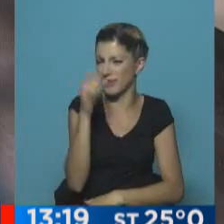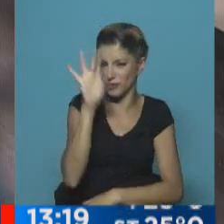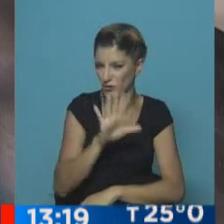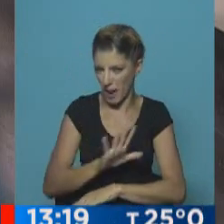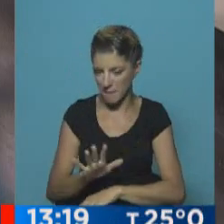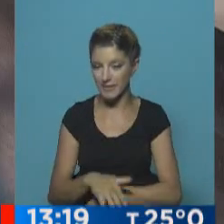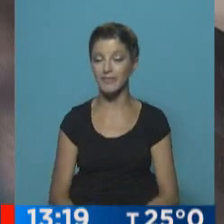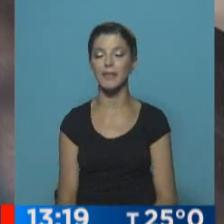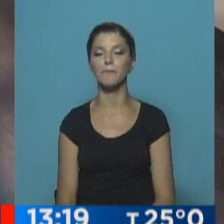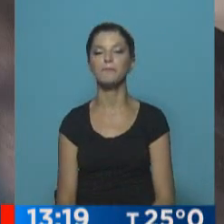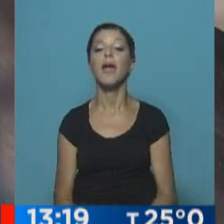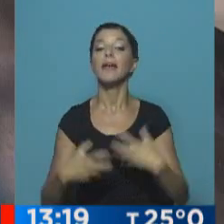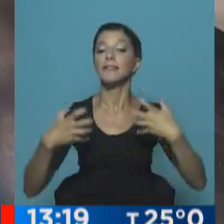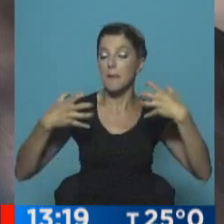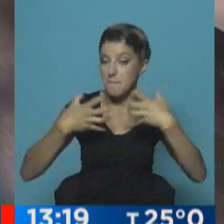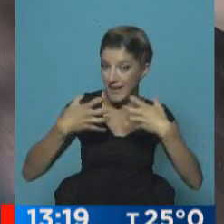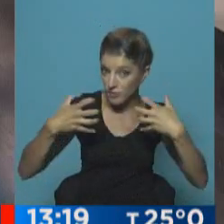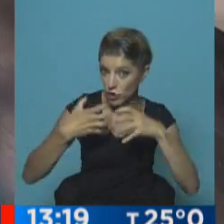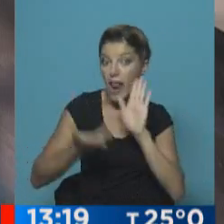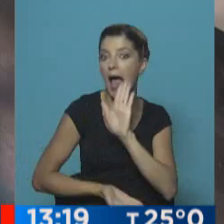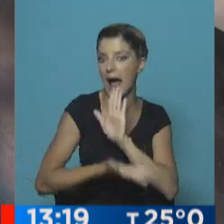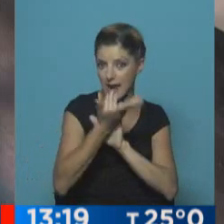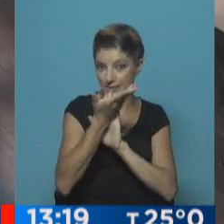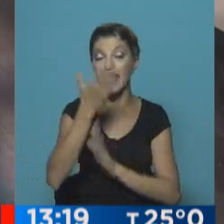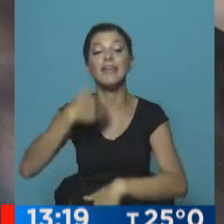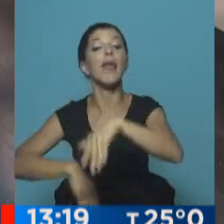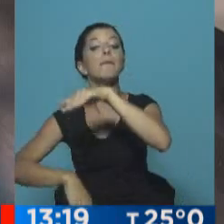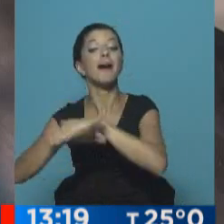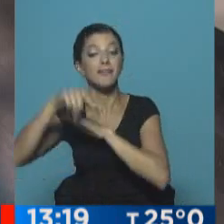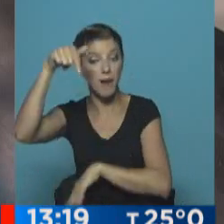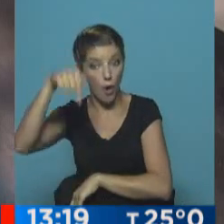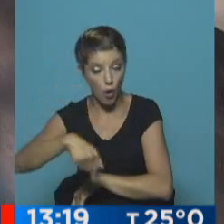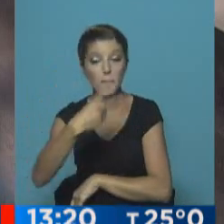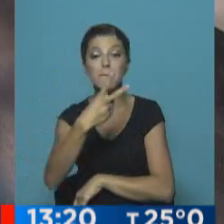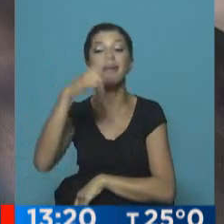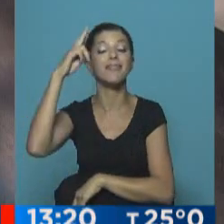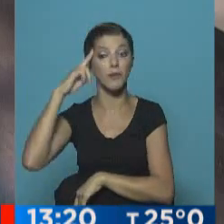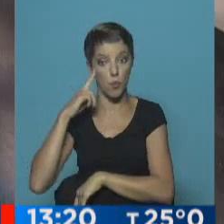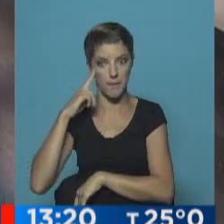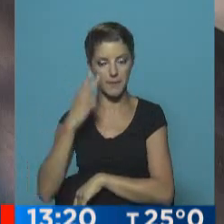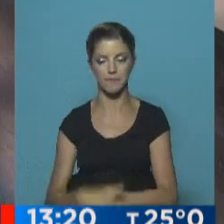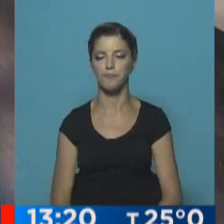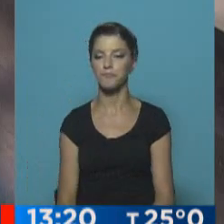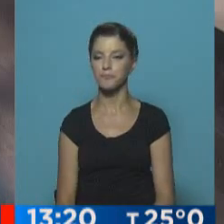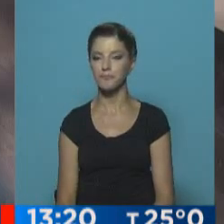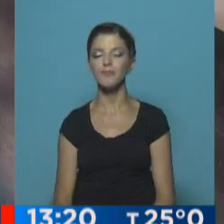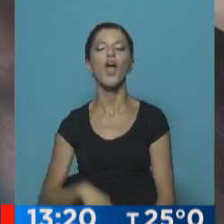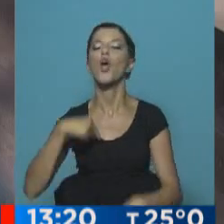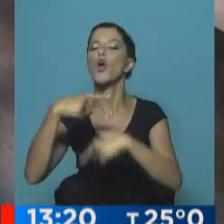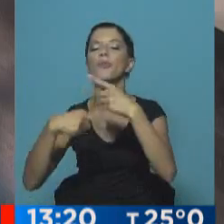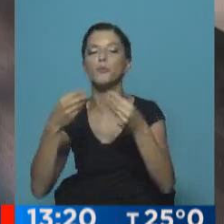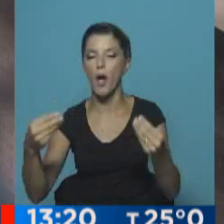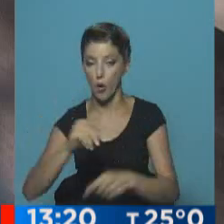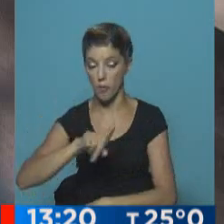la presión atmosférica alta y la máxima estimada del orden de los 29 lo que sigue para